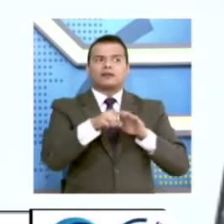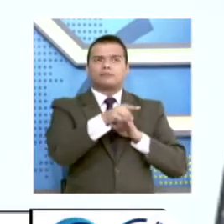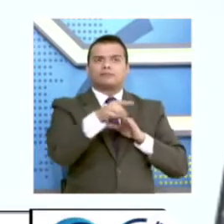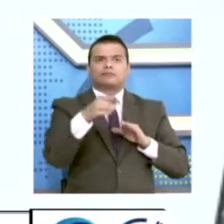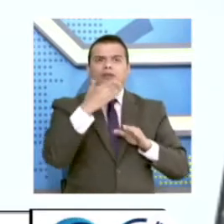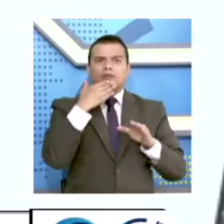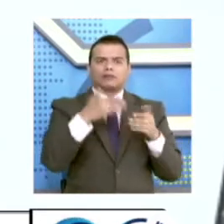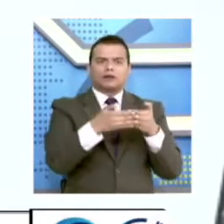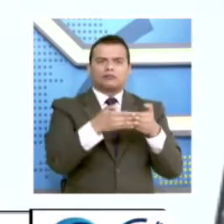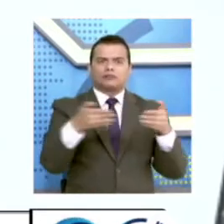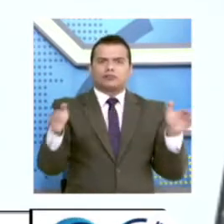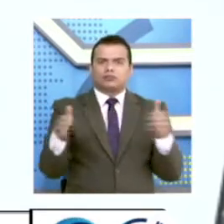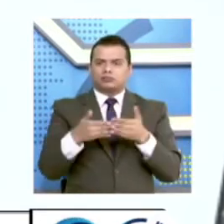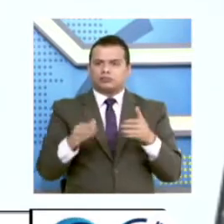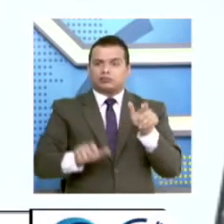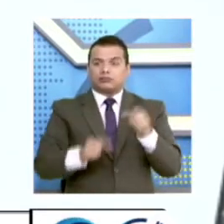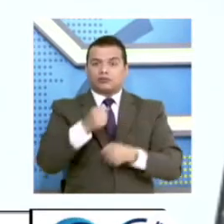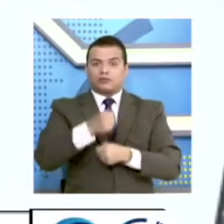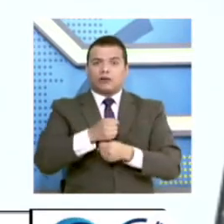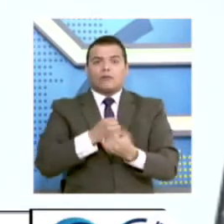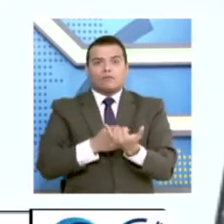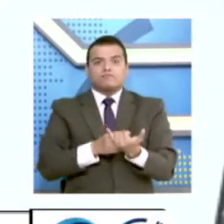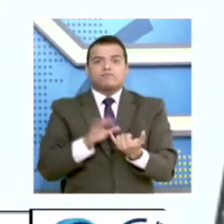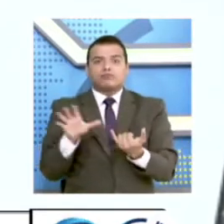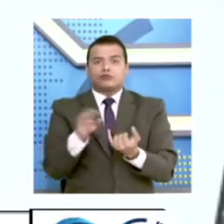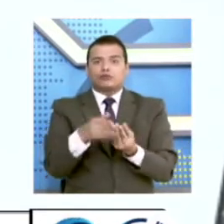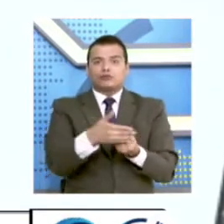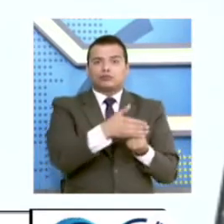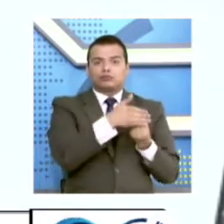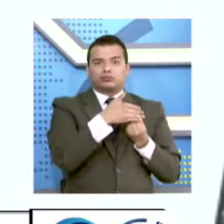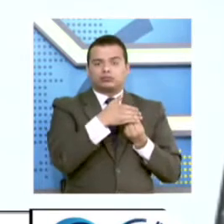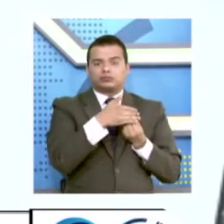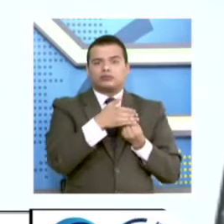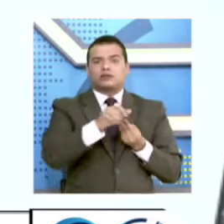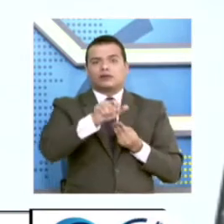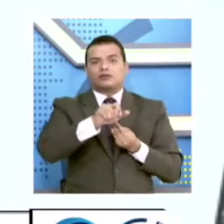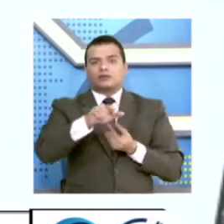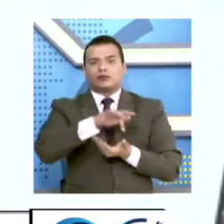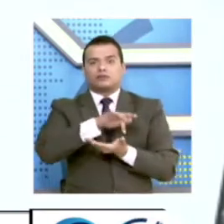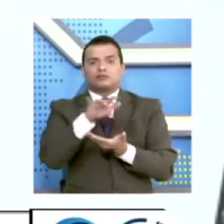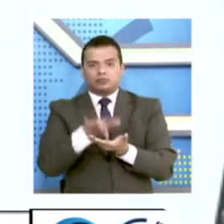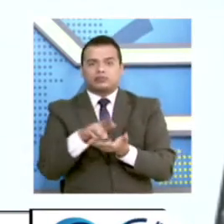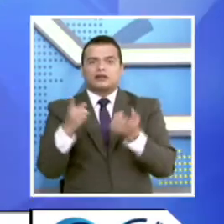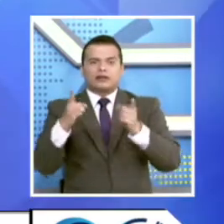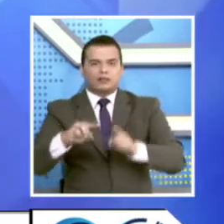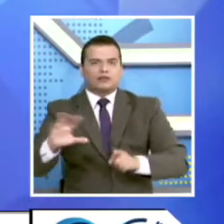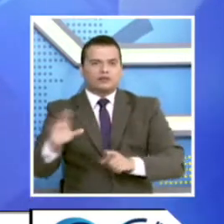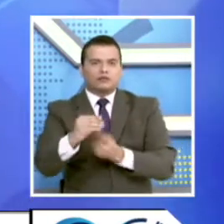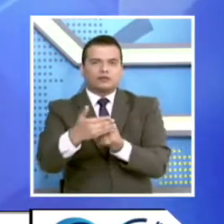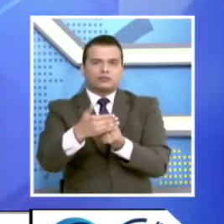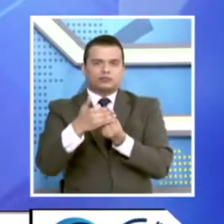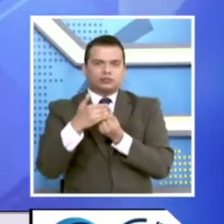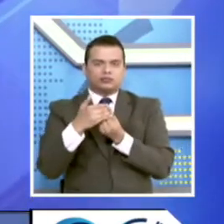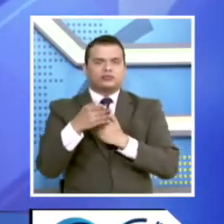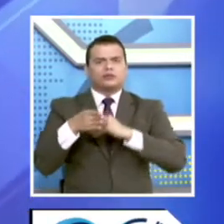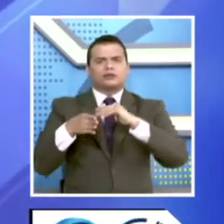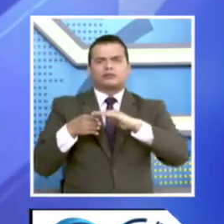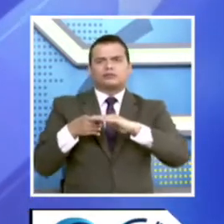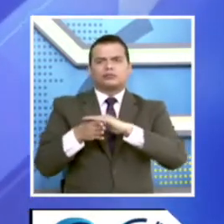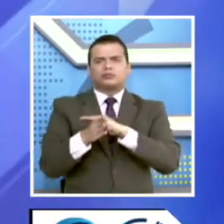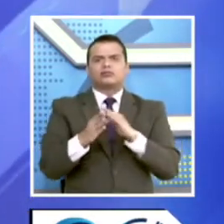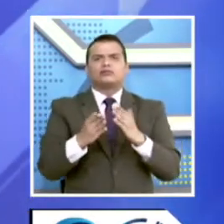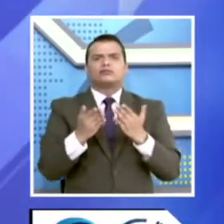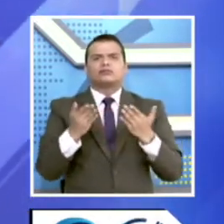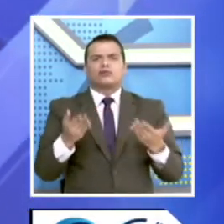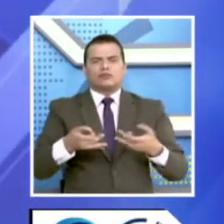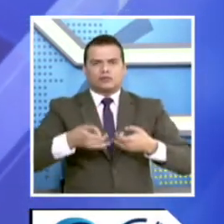se garantice la seguridad de los trabajadores, de los funcionarios y del público en general, abogados, defensores, etc. La entrada al Palacio de Justicia será